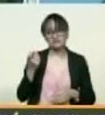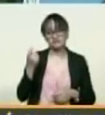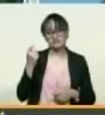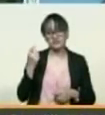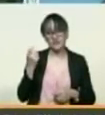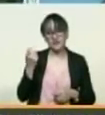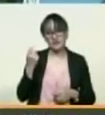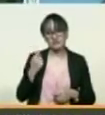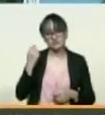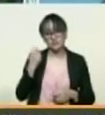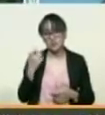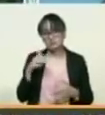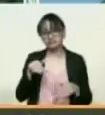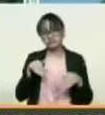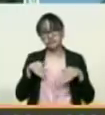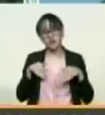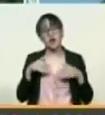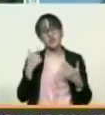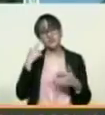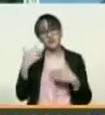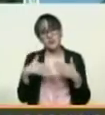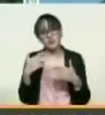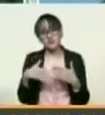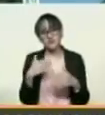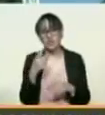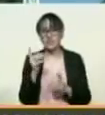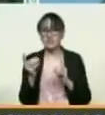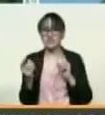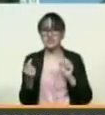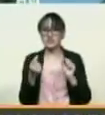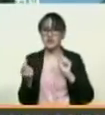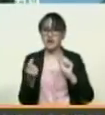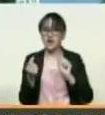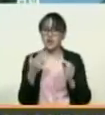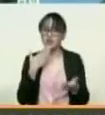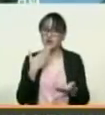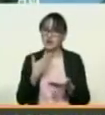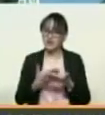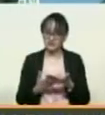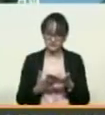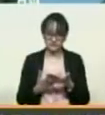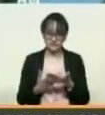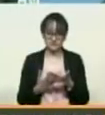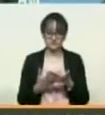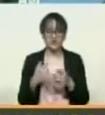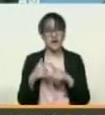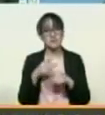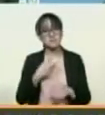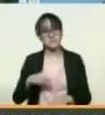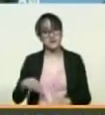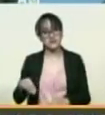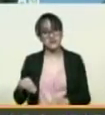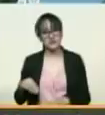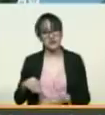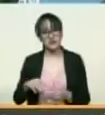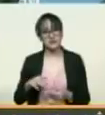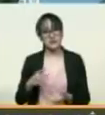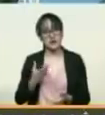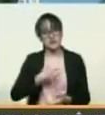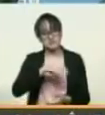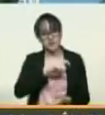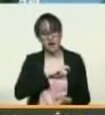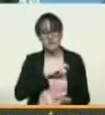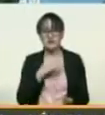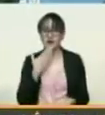bueno, como ustedes saben, vino un proceso de diálogo del cual estamos muy agradecidos nosotros con el expresidente Rodríguez Zapatero, con